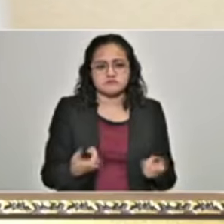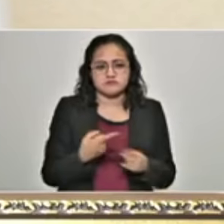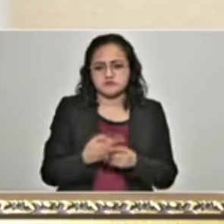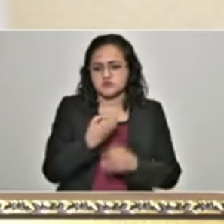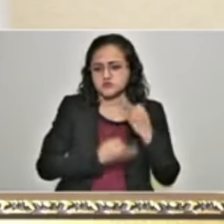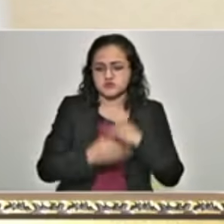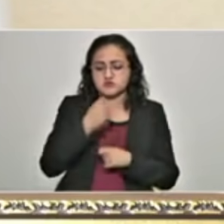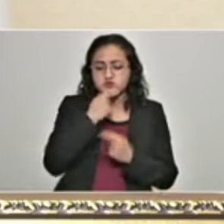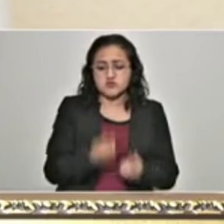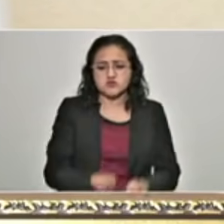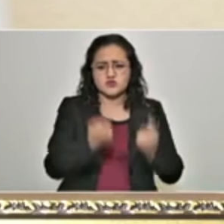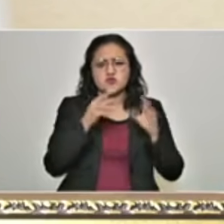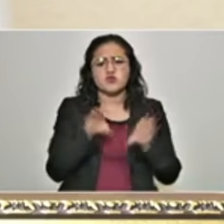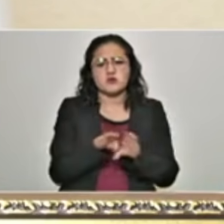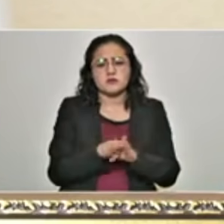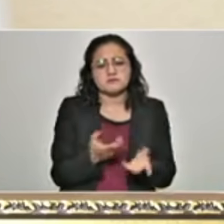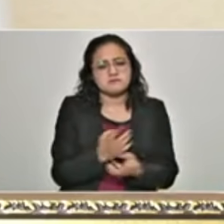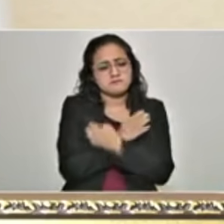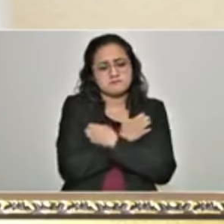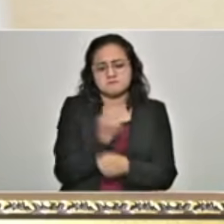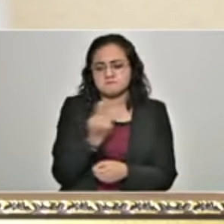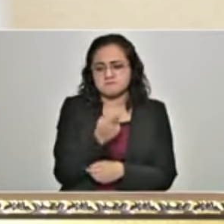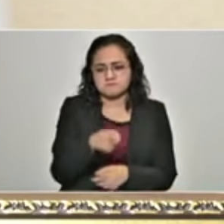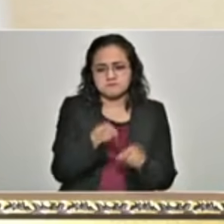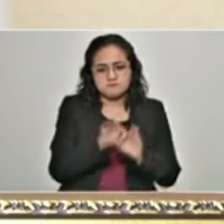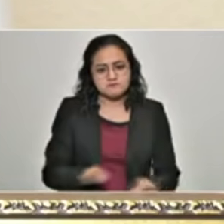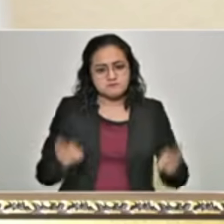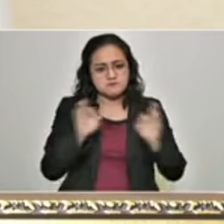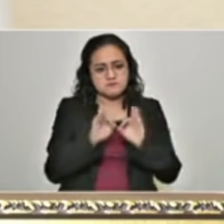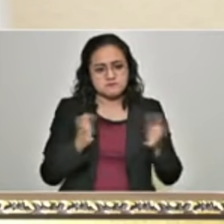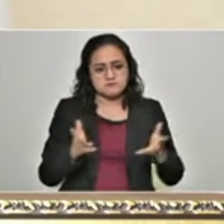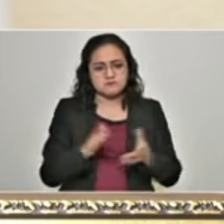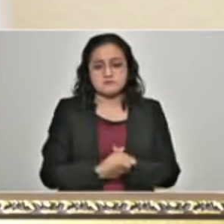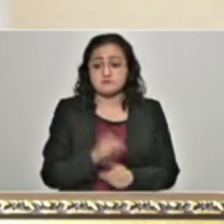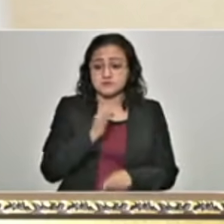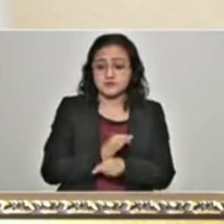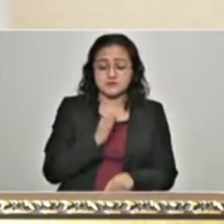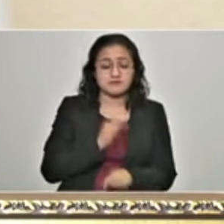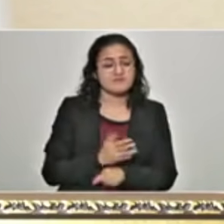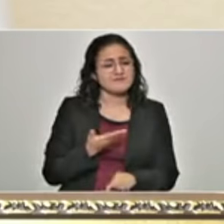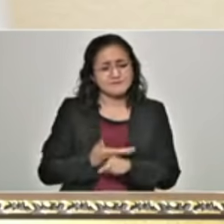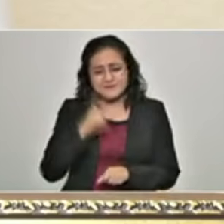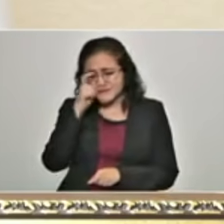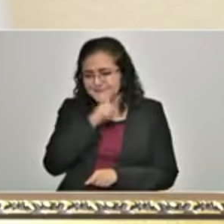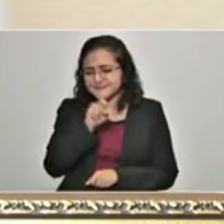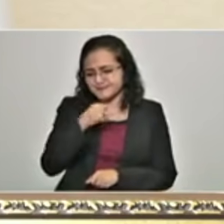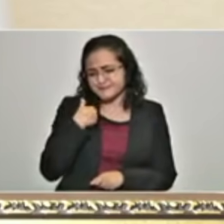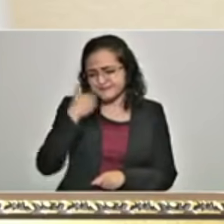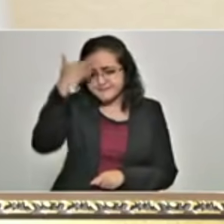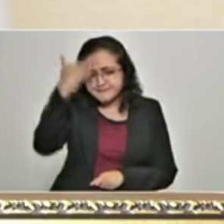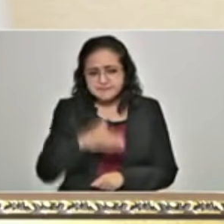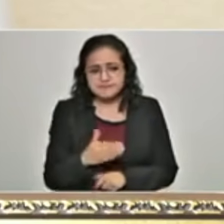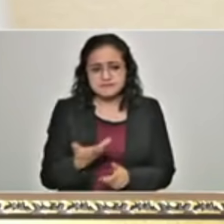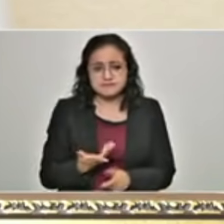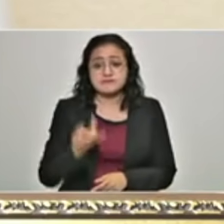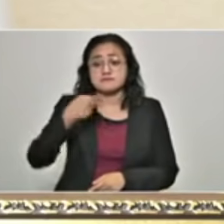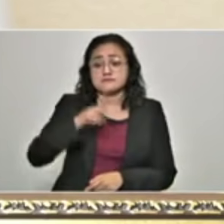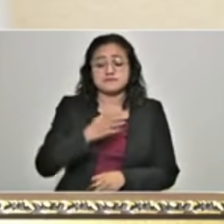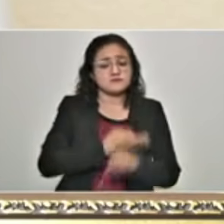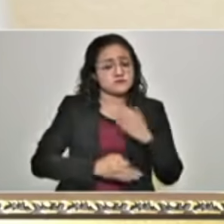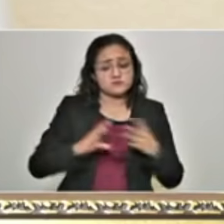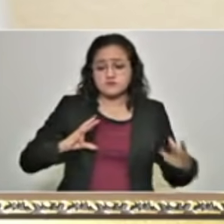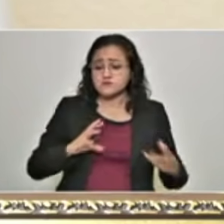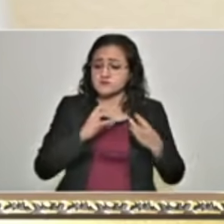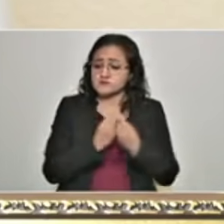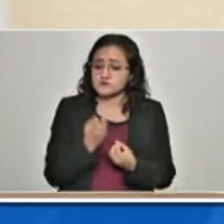nación entonces estamos en un momento complicado pero estamos trabajando todos